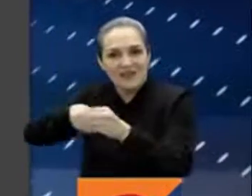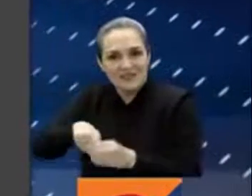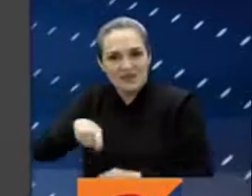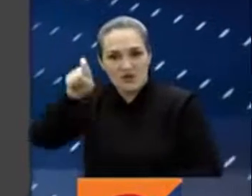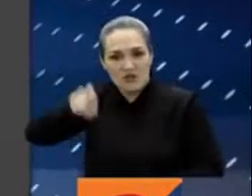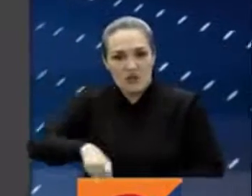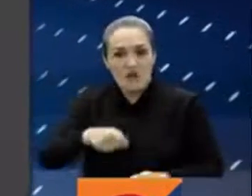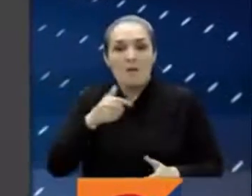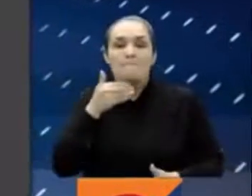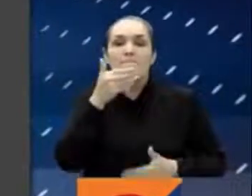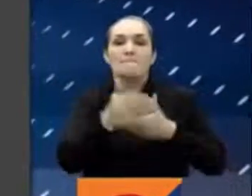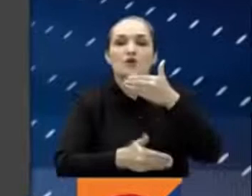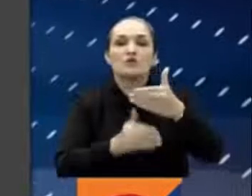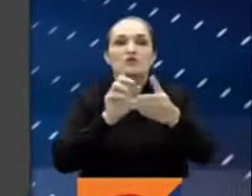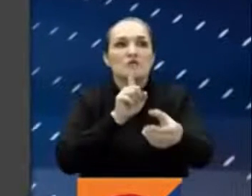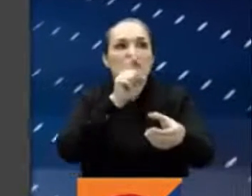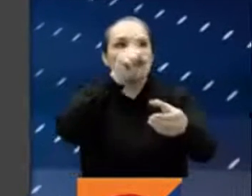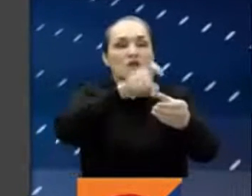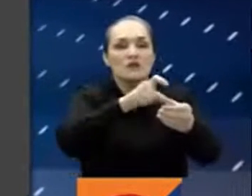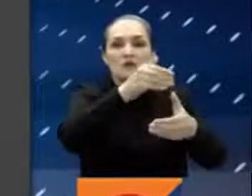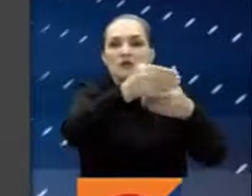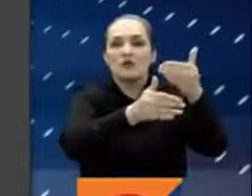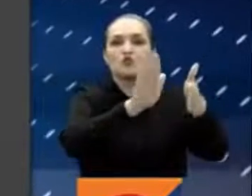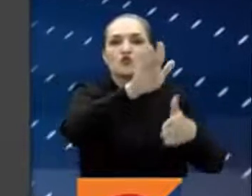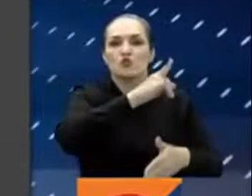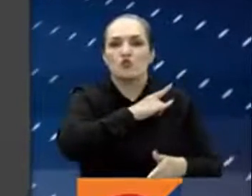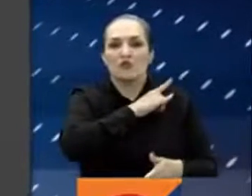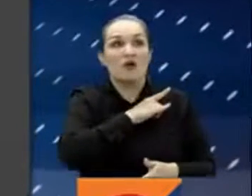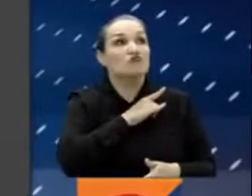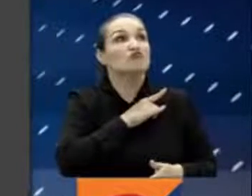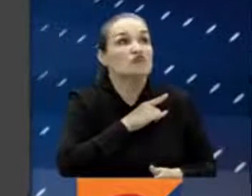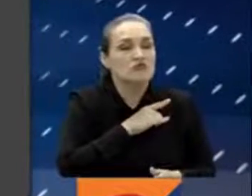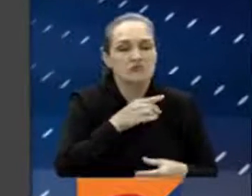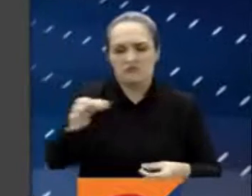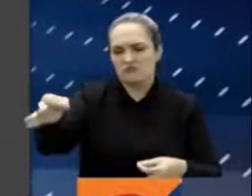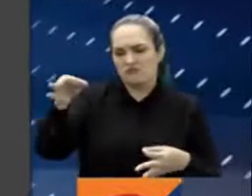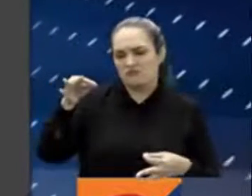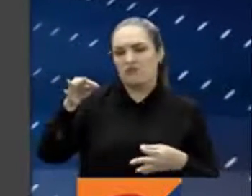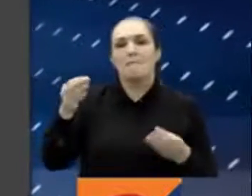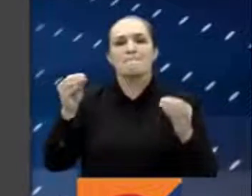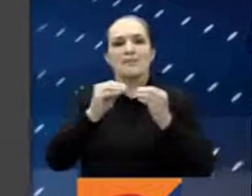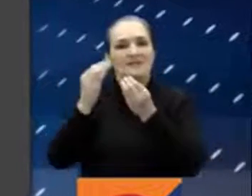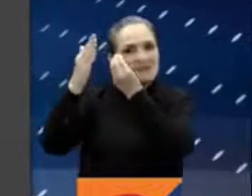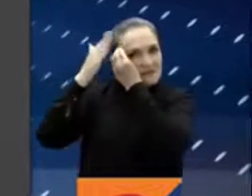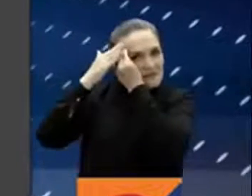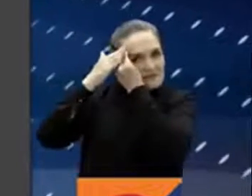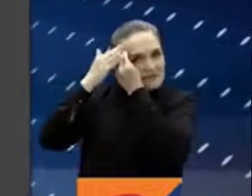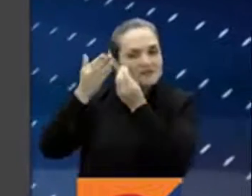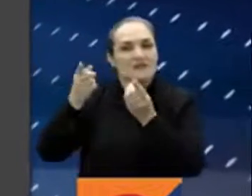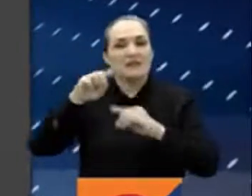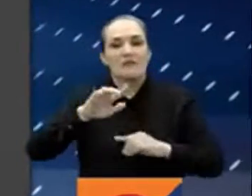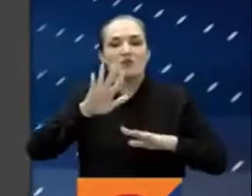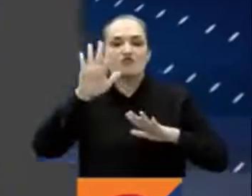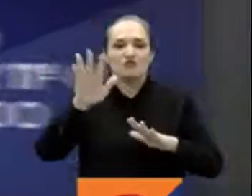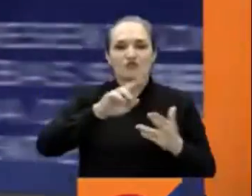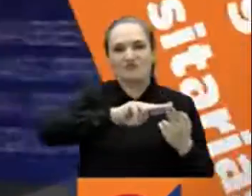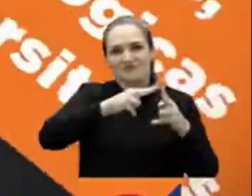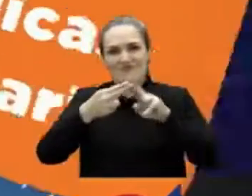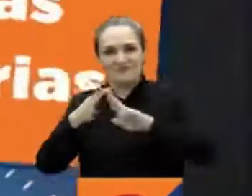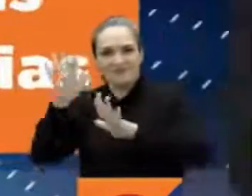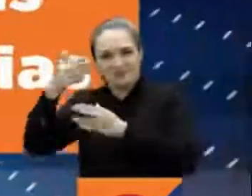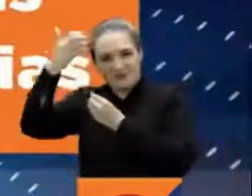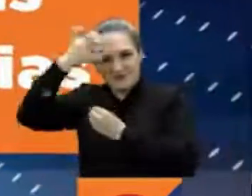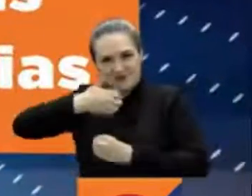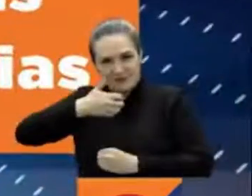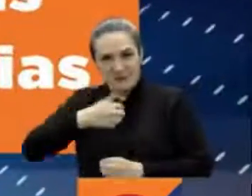de admisión en una institución de educación superior y haber presentado las pruebas Saber 11 o la prueba de estado equivalente.